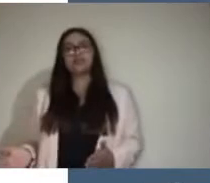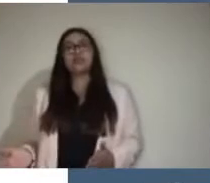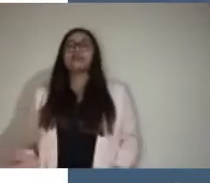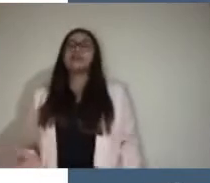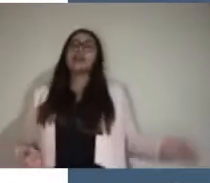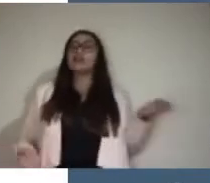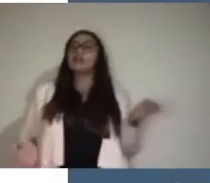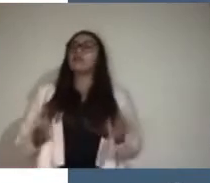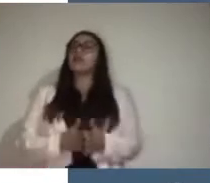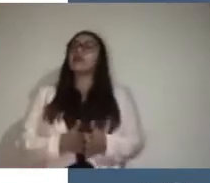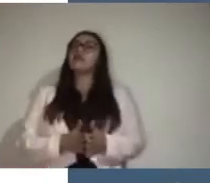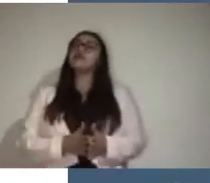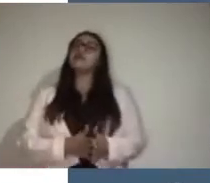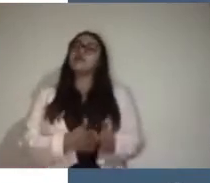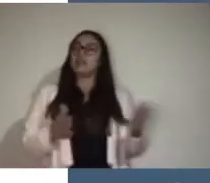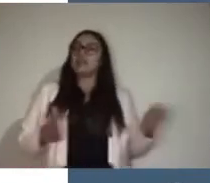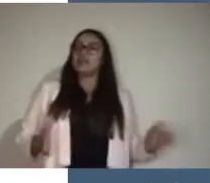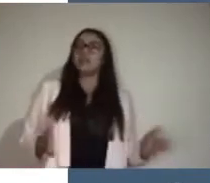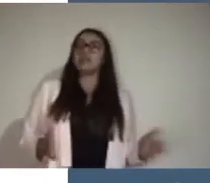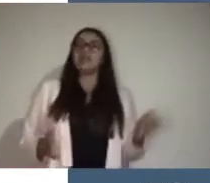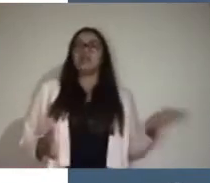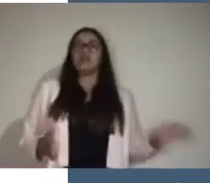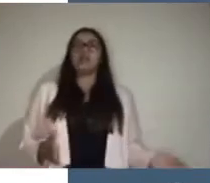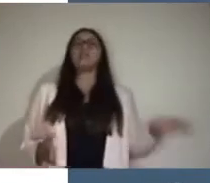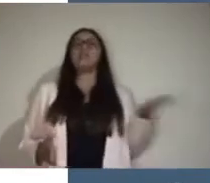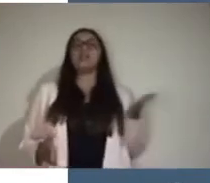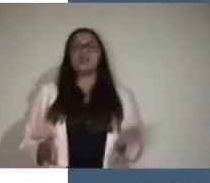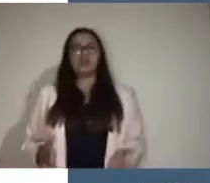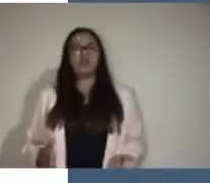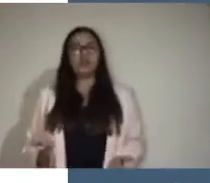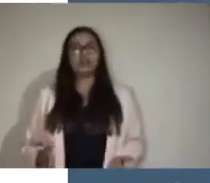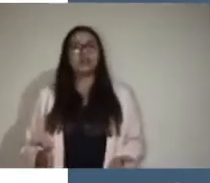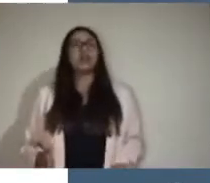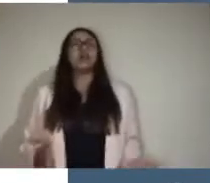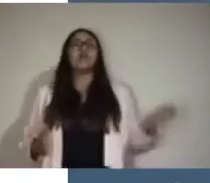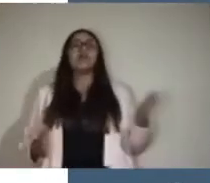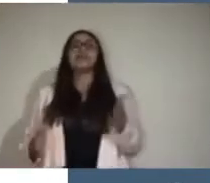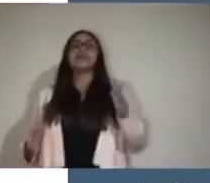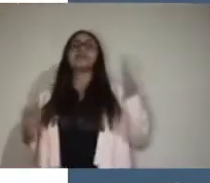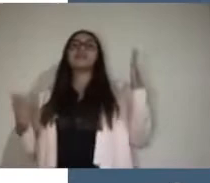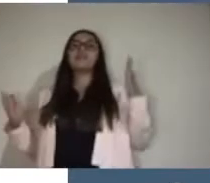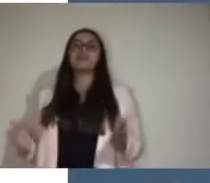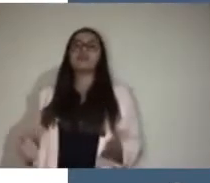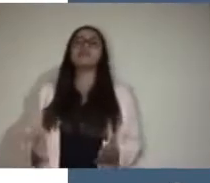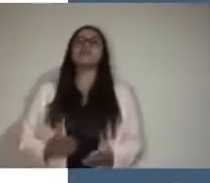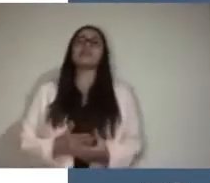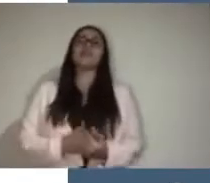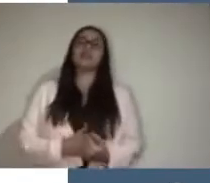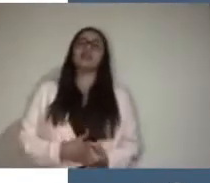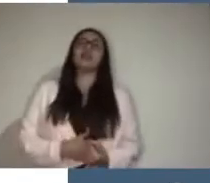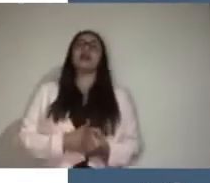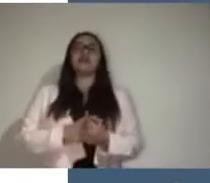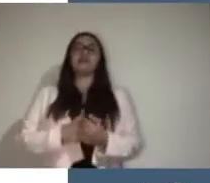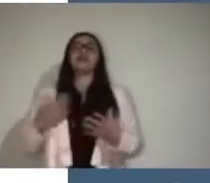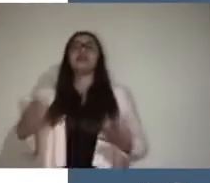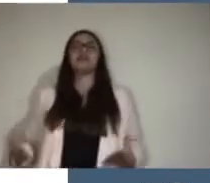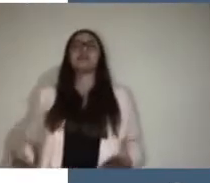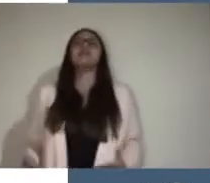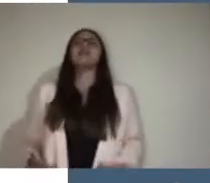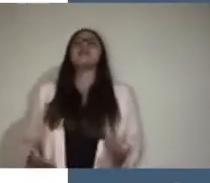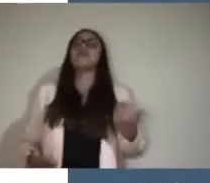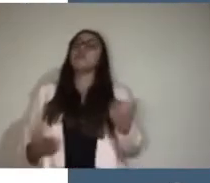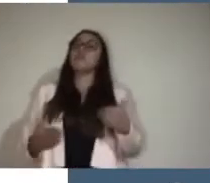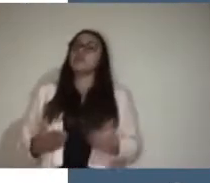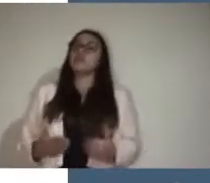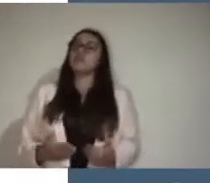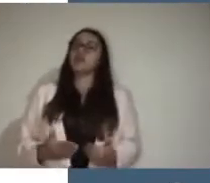años, dejando un lapso de 3 meses entre los casos y los controles. Como criterios de exclusión se establecieron aquellos pacientes